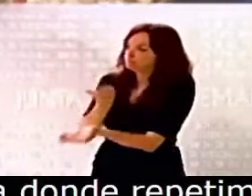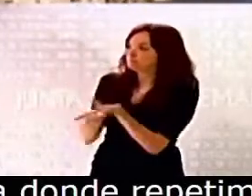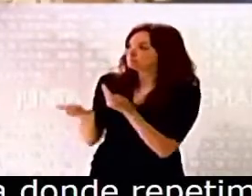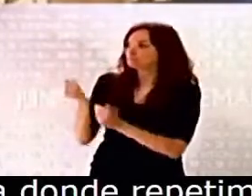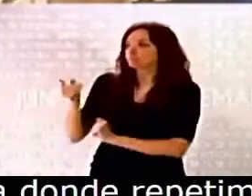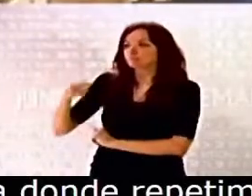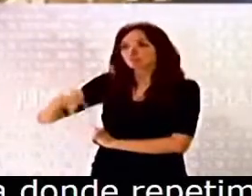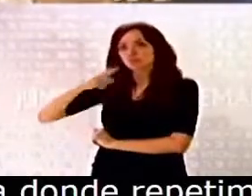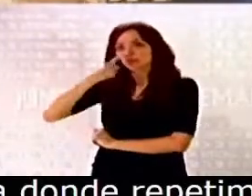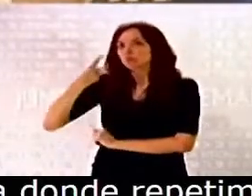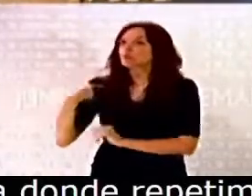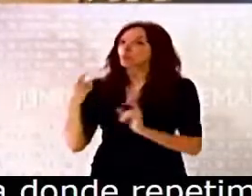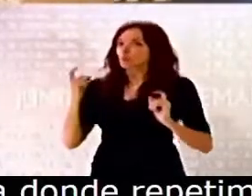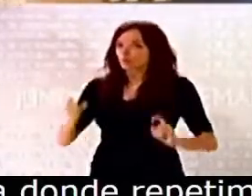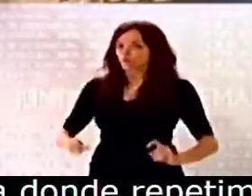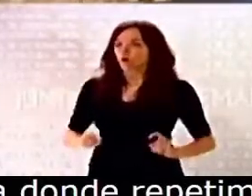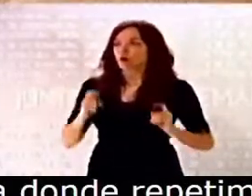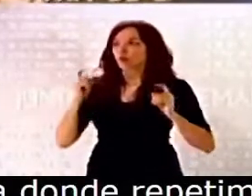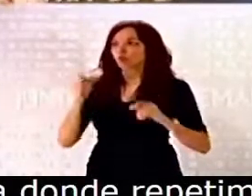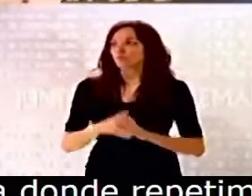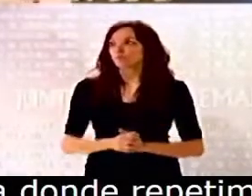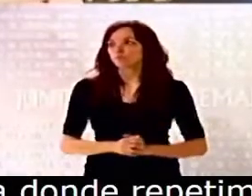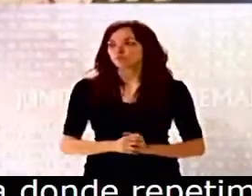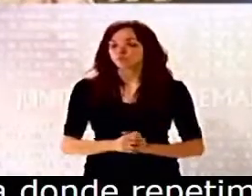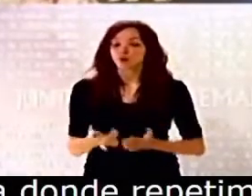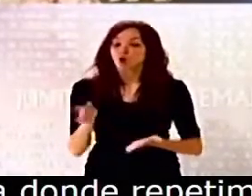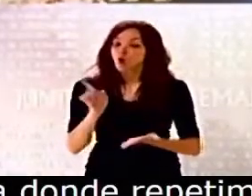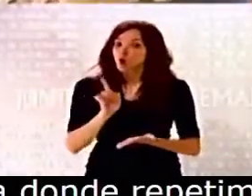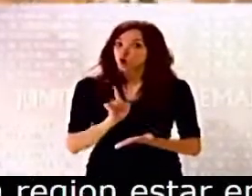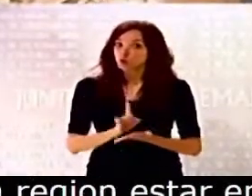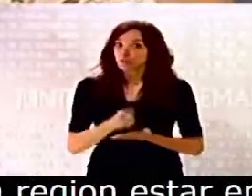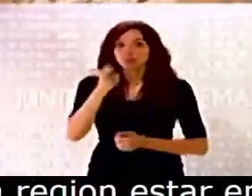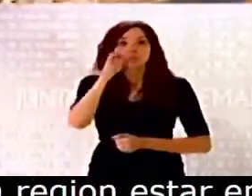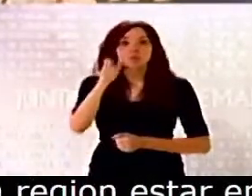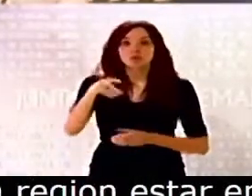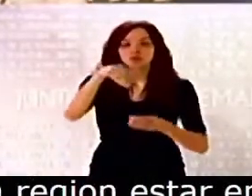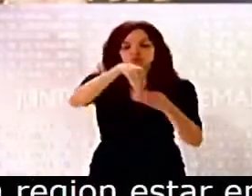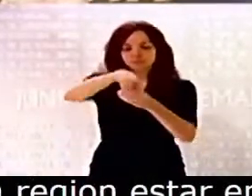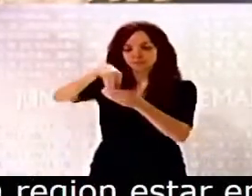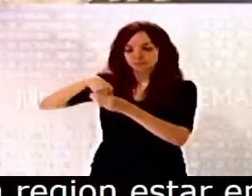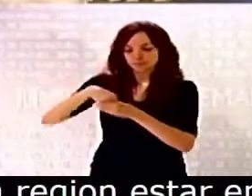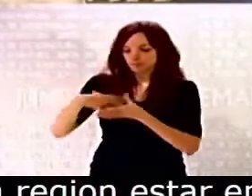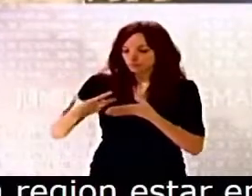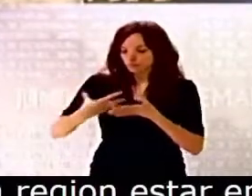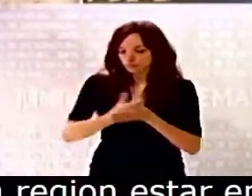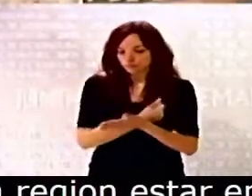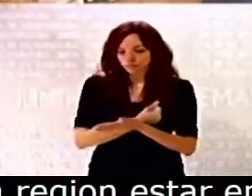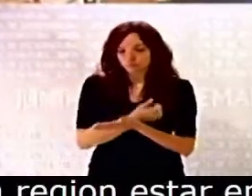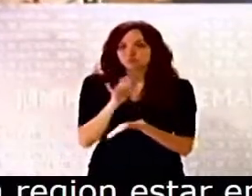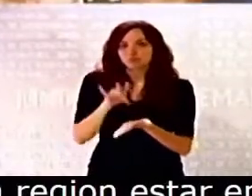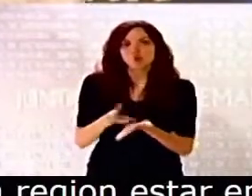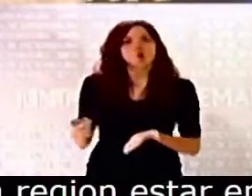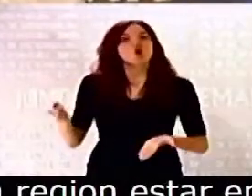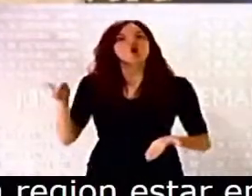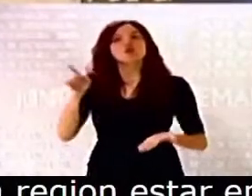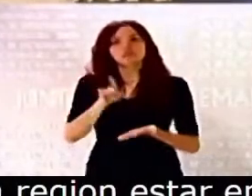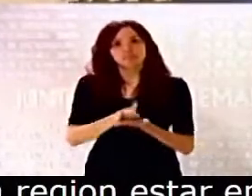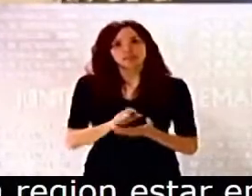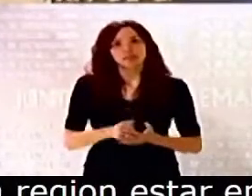del año pasado, volvemos a estar en todos los municipios de Extremadura, volvemos a estar en el territorio,